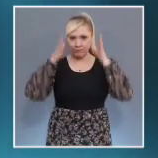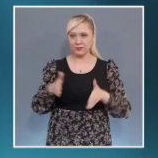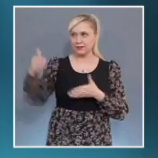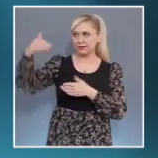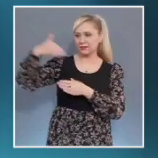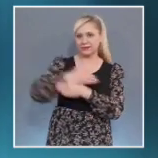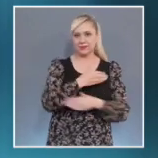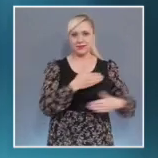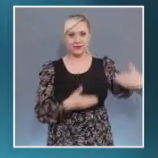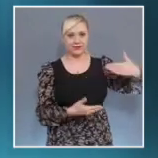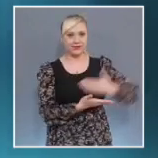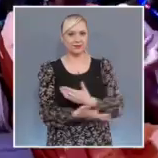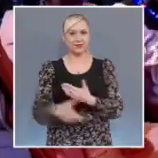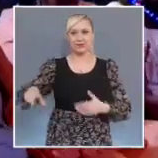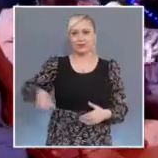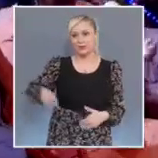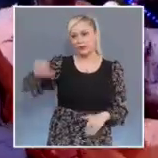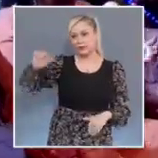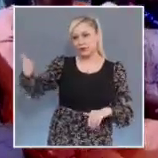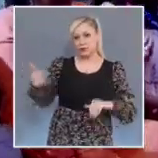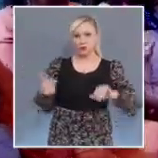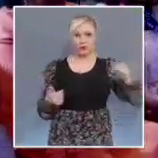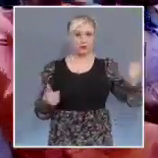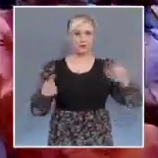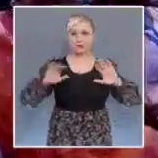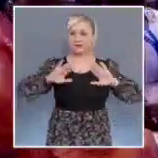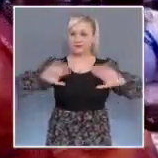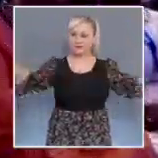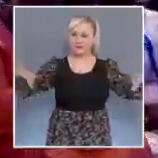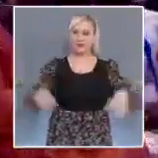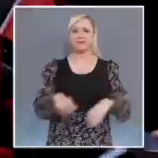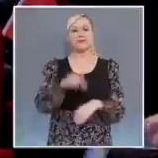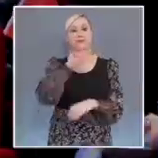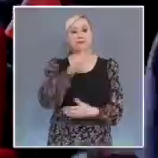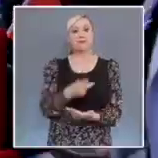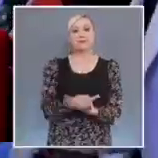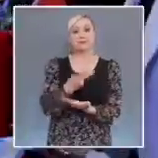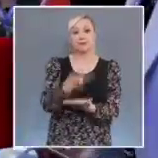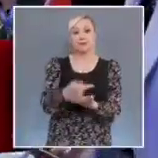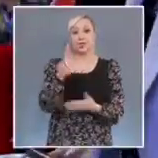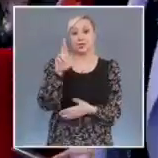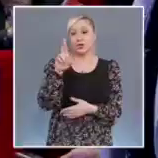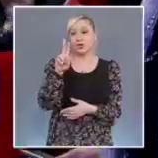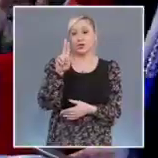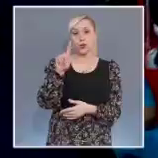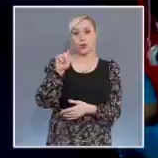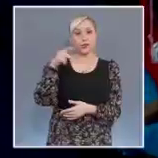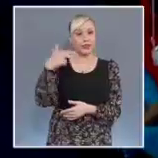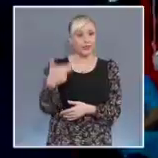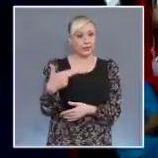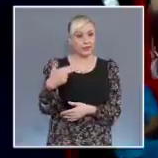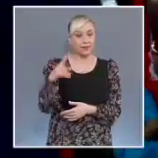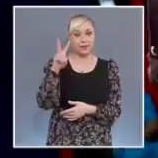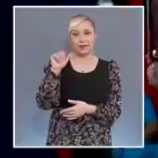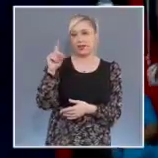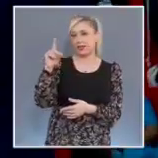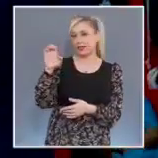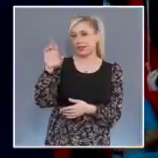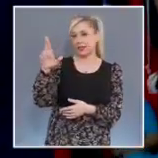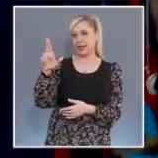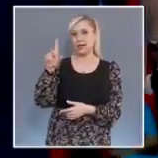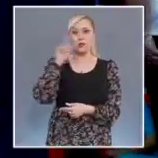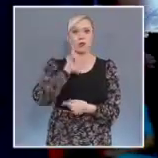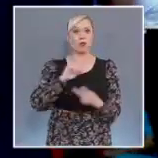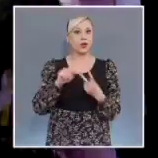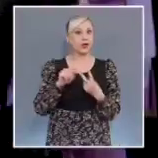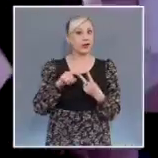reconocimiento que recibió la ministra Piña también fue otorgado a Ruth Bader Ginsburg, segunda mujer en integrar la Corte Suprema de